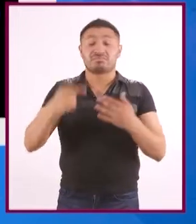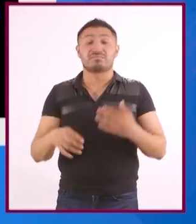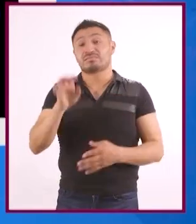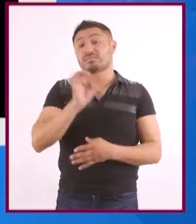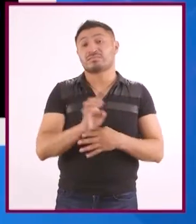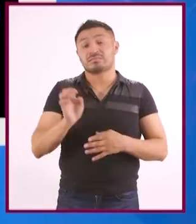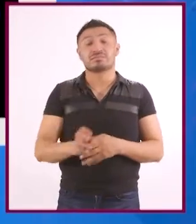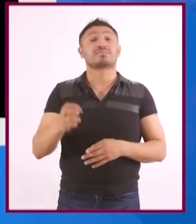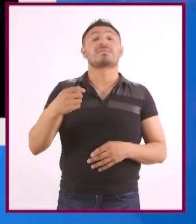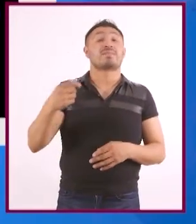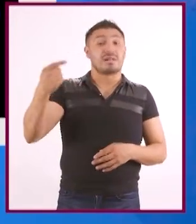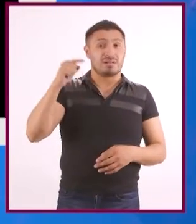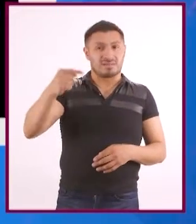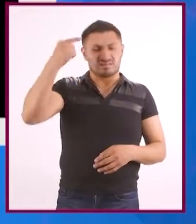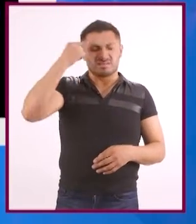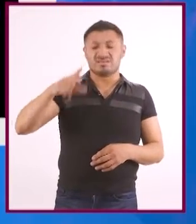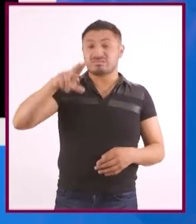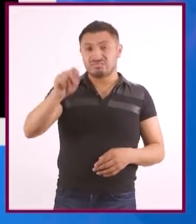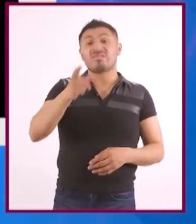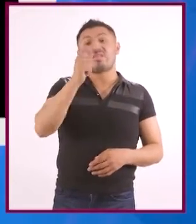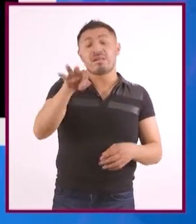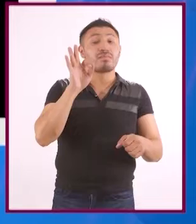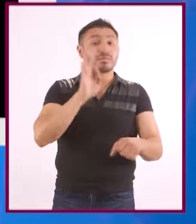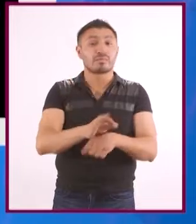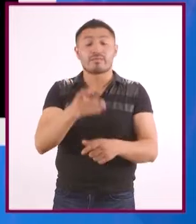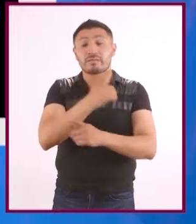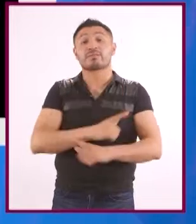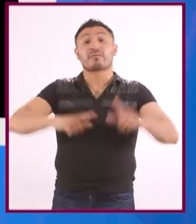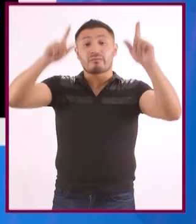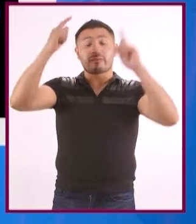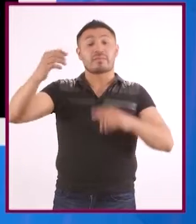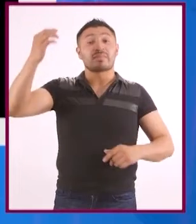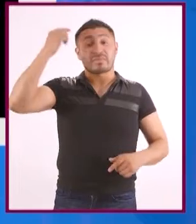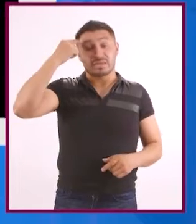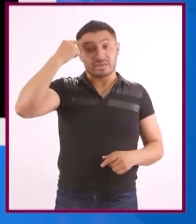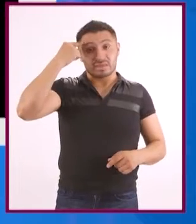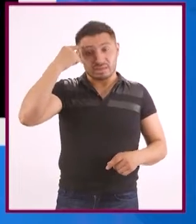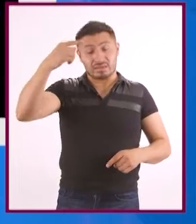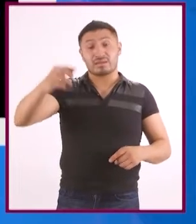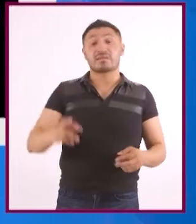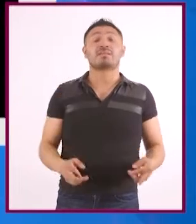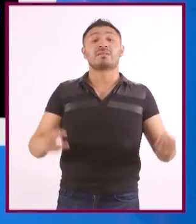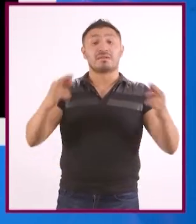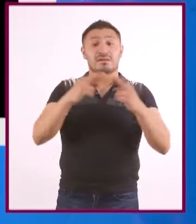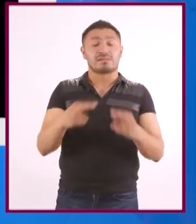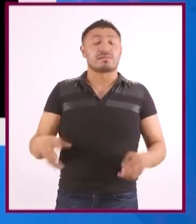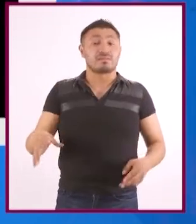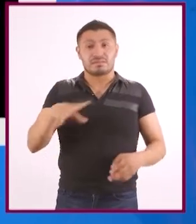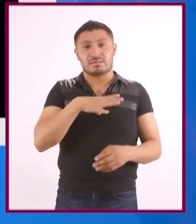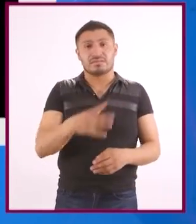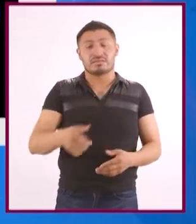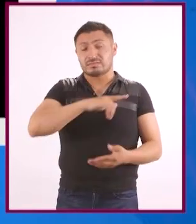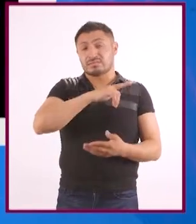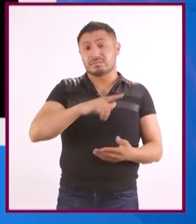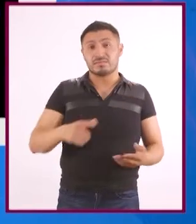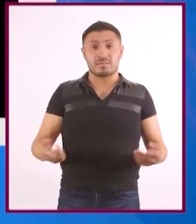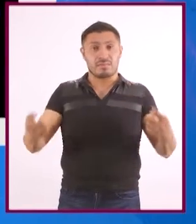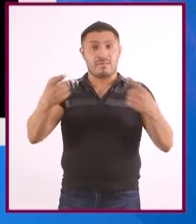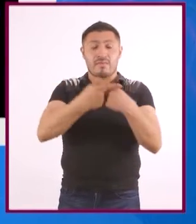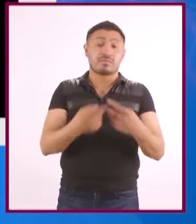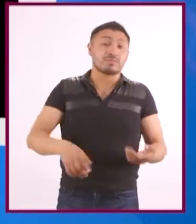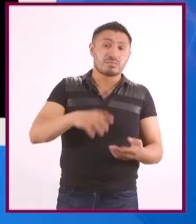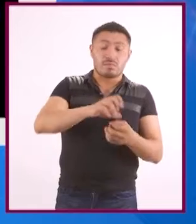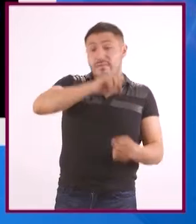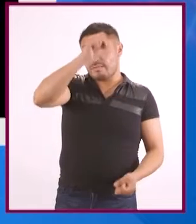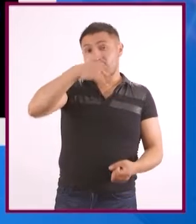objeción de conciencia lo que busca proteger es la libertad de conciencia y de religión que está garantizada por la Constitución y de